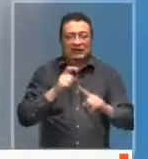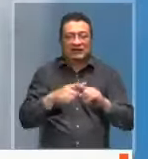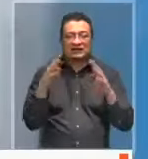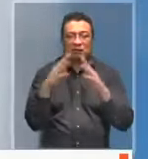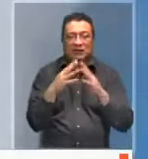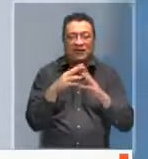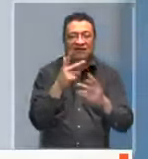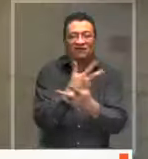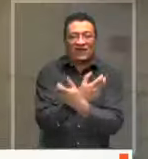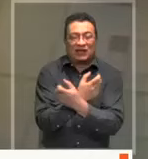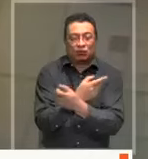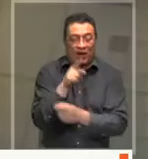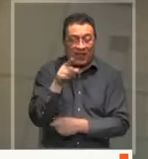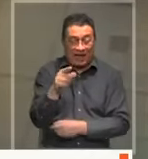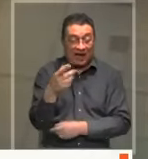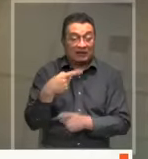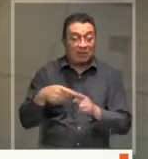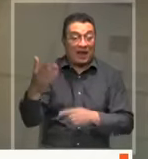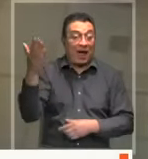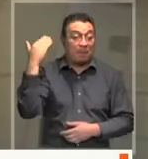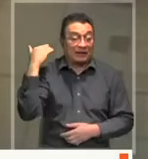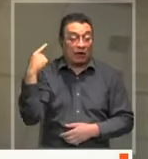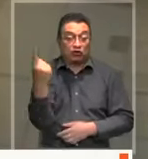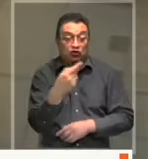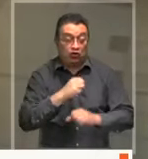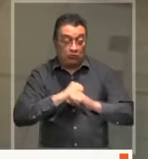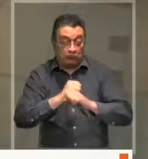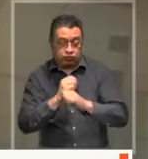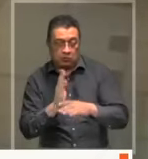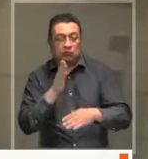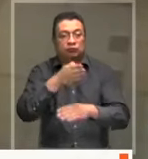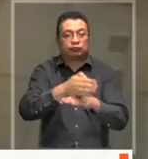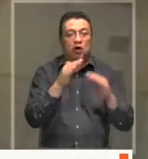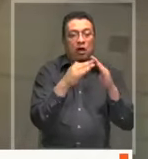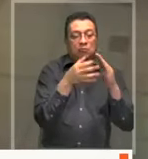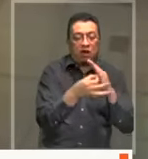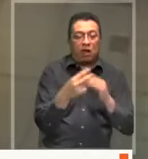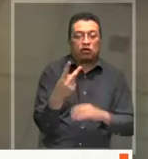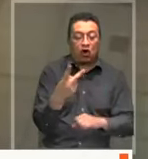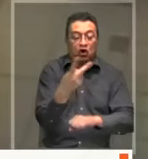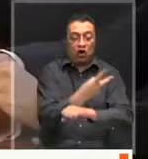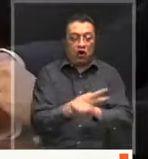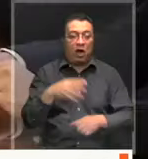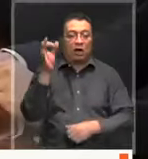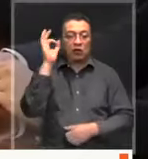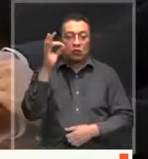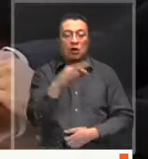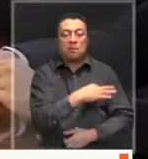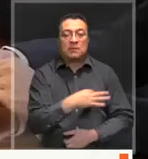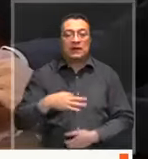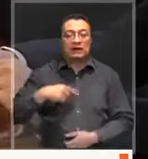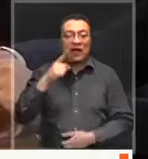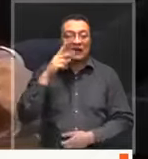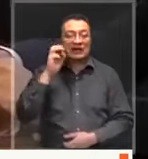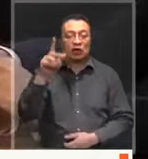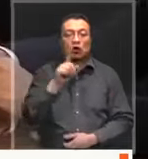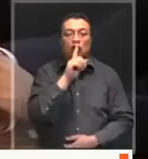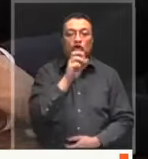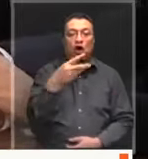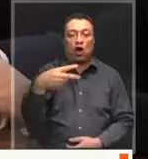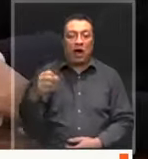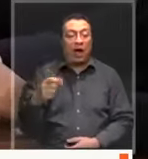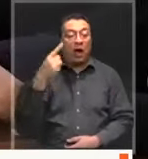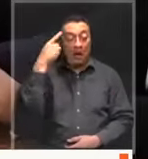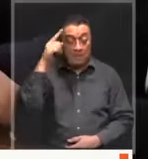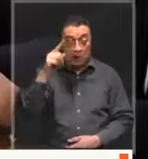Ojeda ocurrido la semana pasada, la oposición llegó a La Moneda y por cerca de 2 horas se reunieron con la ministra del Interior, Carolina Toá. Sin embargo,